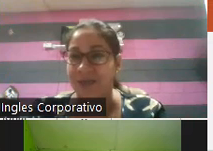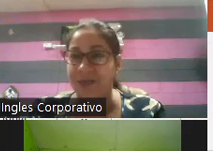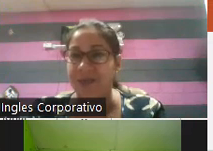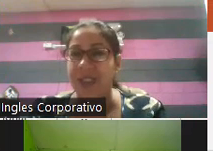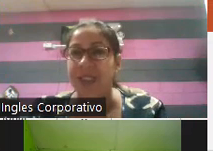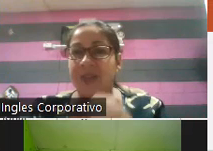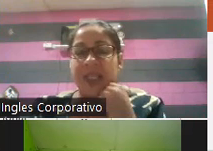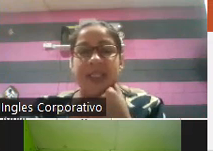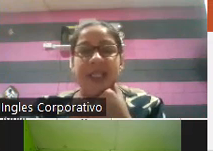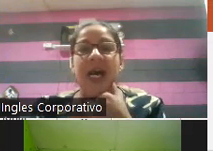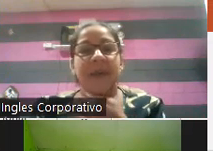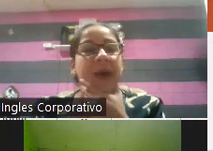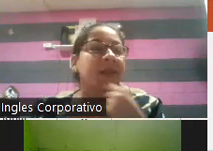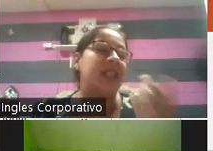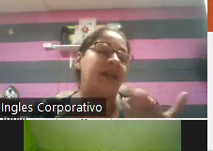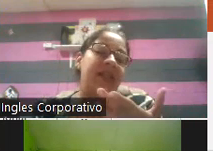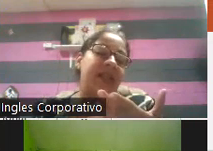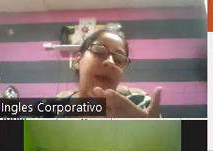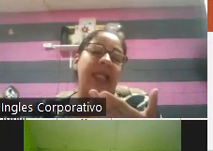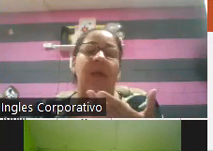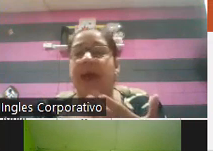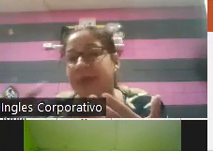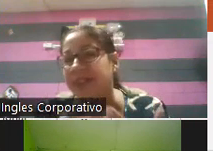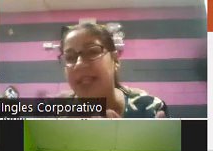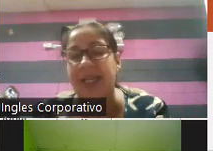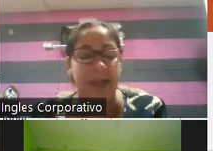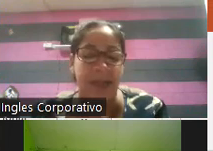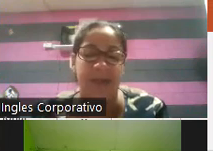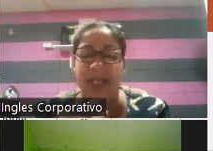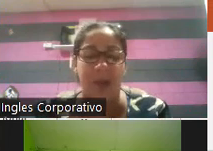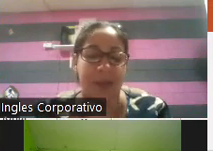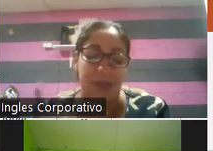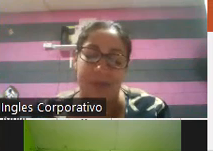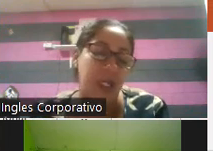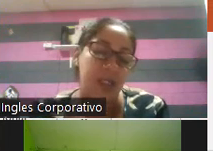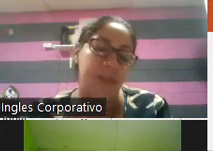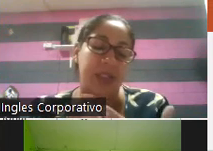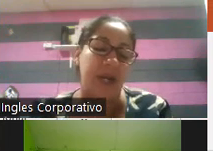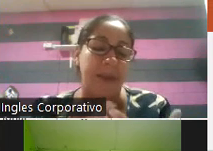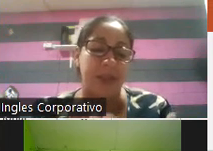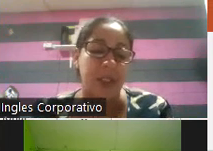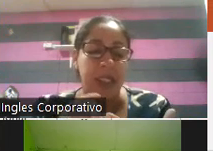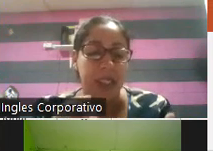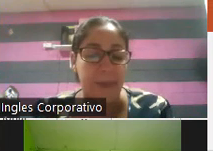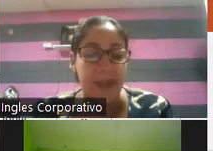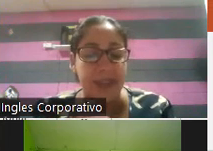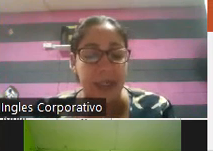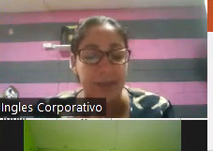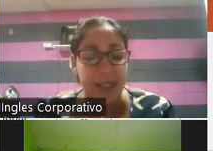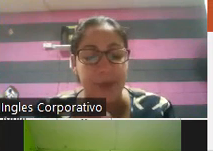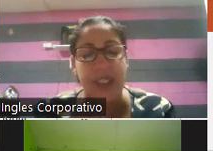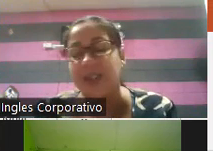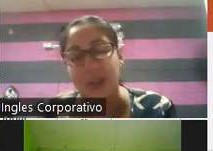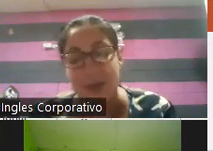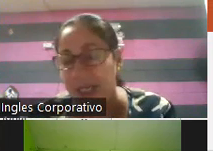internet y usted dice Ay me voy a meter a ver esta página we por decirle un caso Amazon se mete a ver Amazon y de repente se